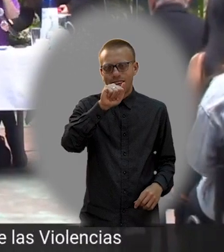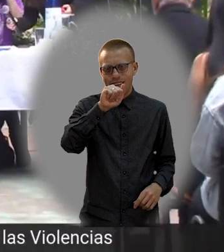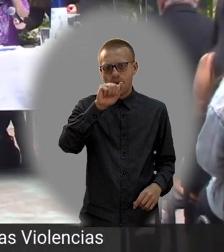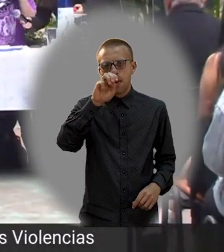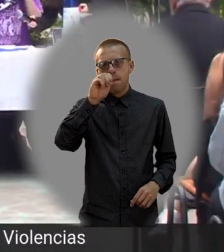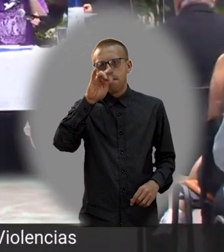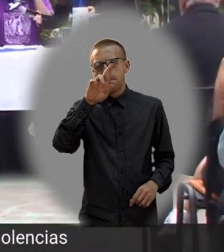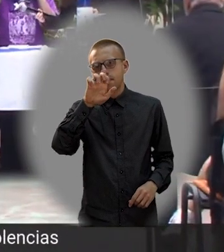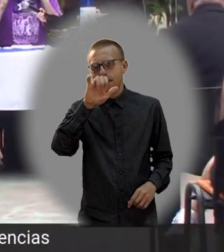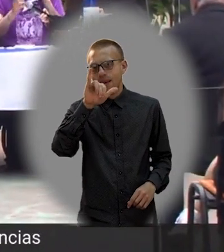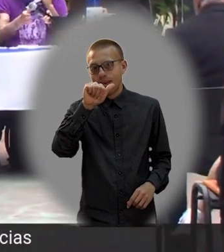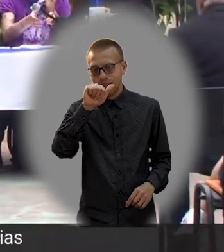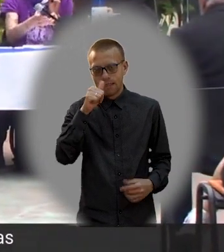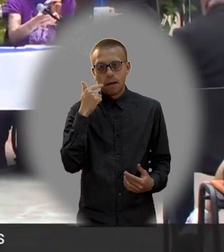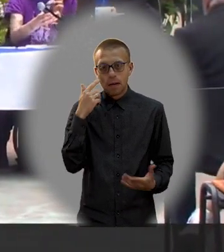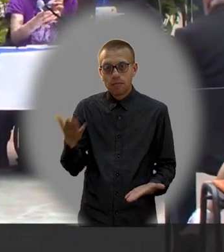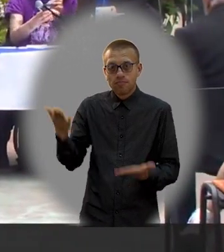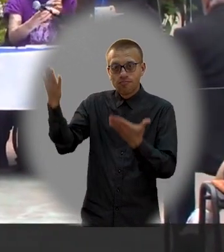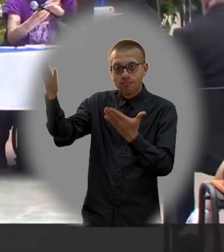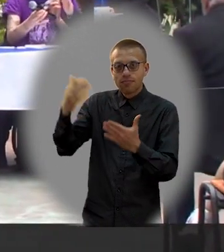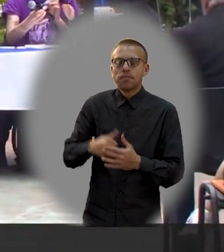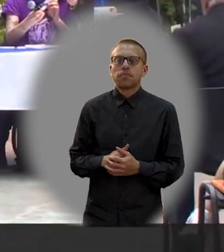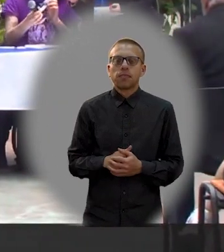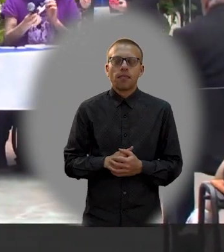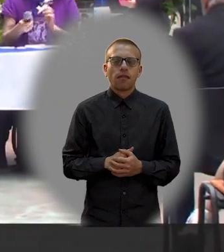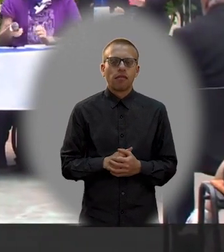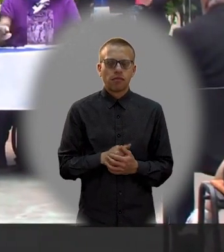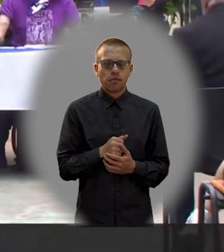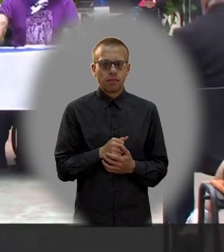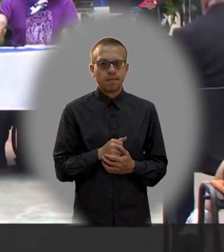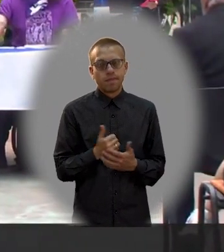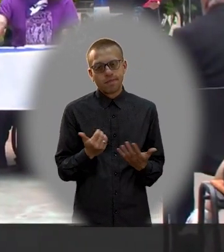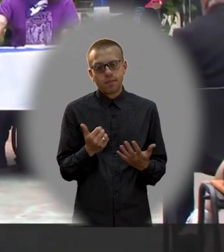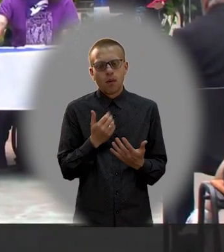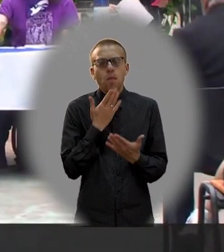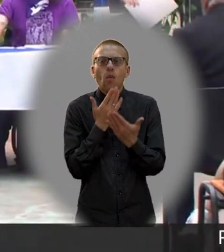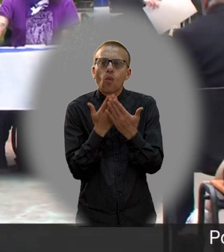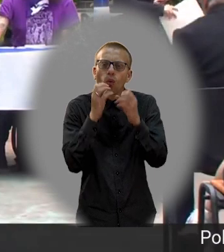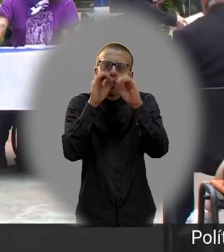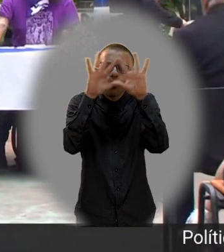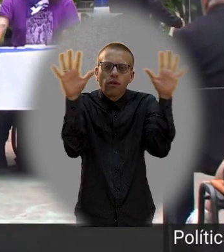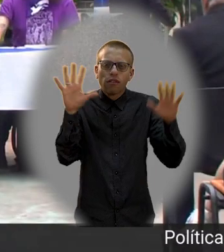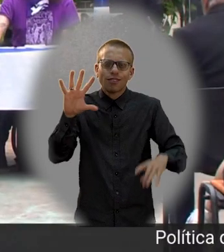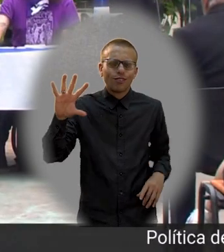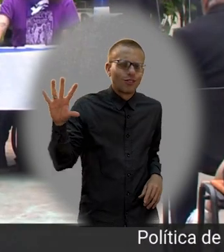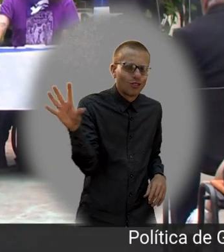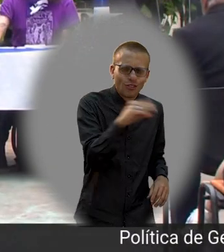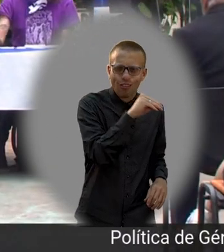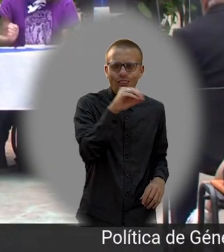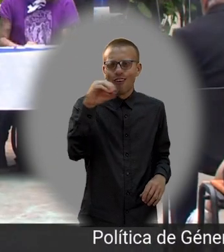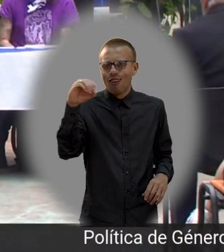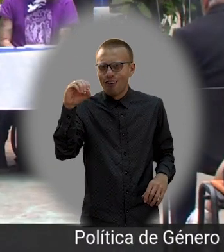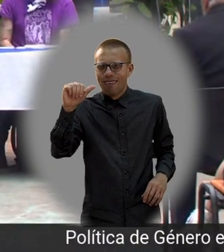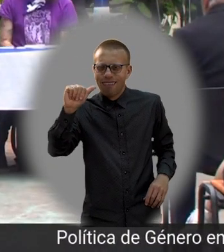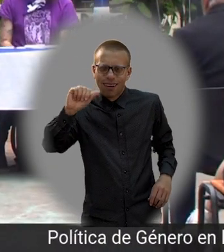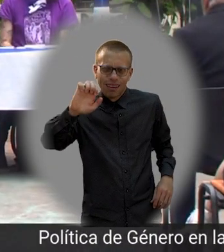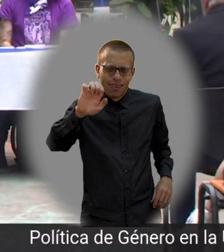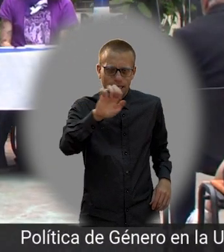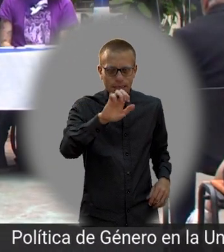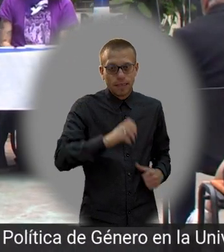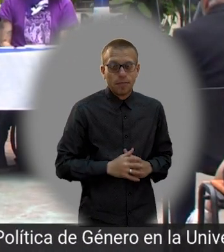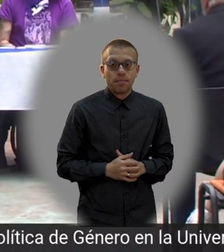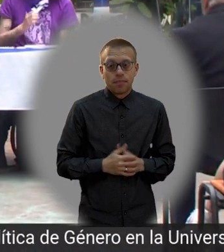Bueno, buenos días a todas, a todos y a todes. Quisiera iniciar pues agradeciendo esta